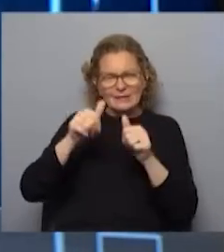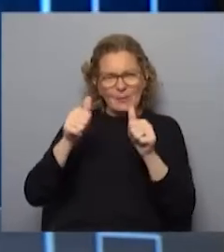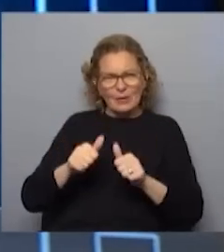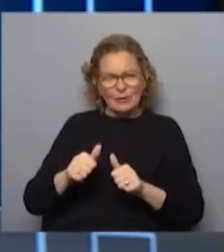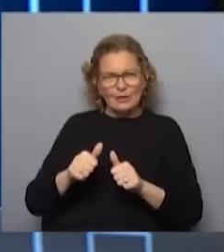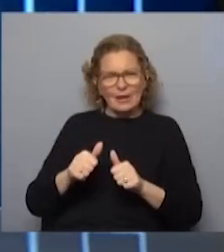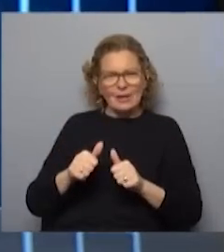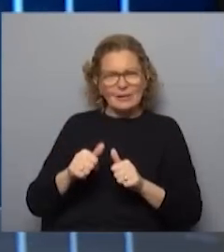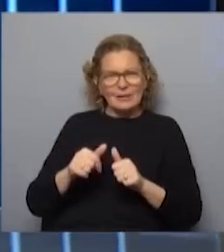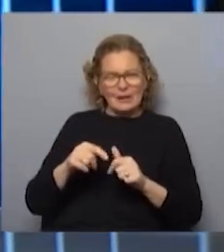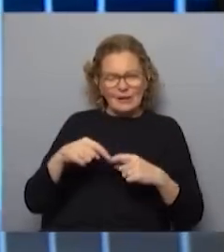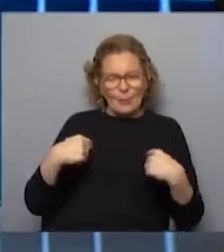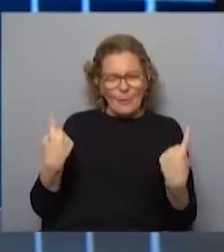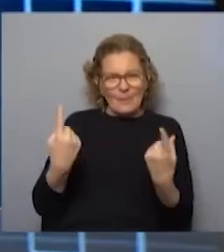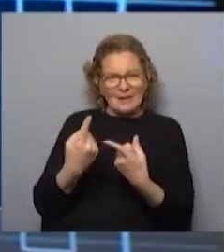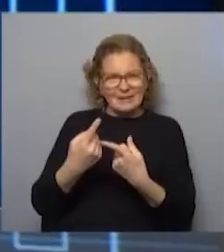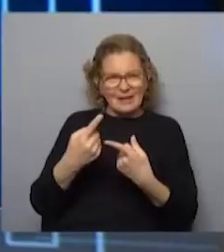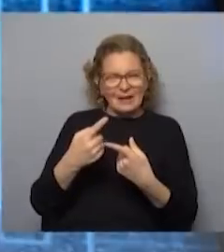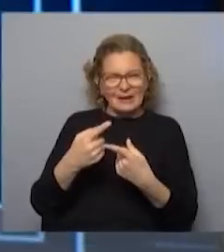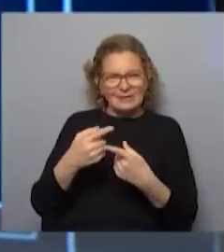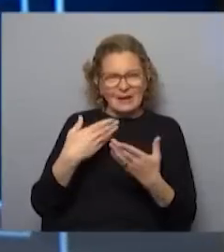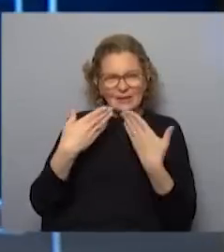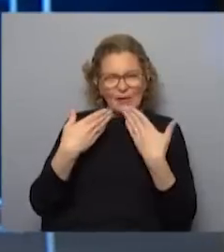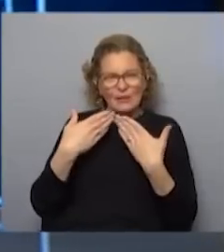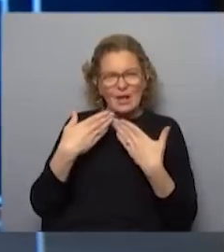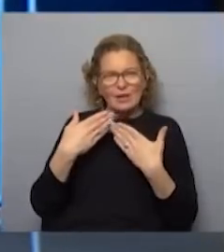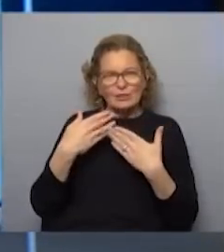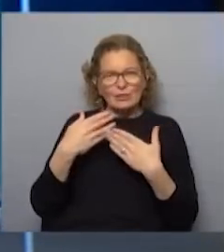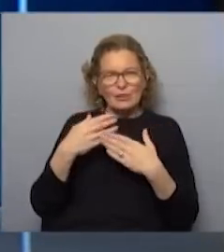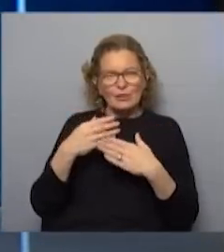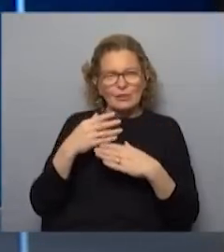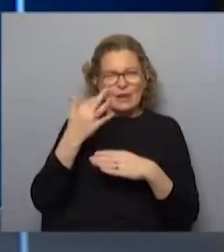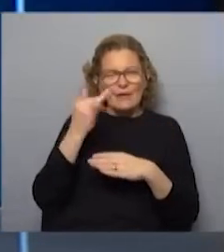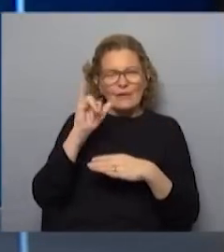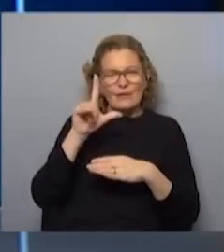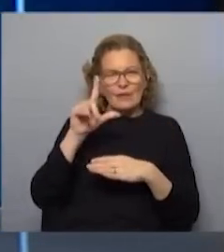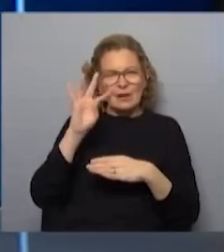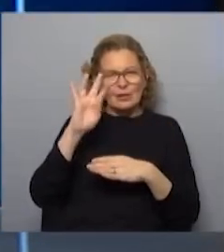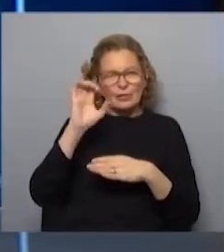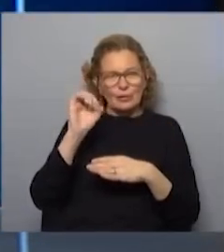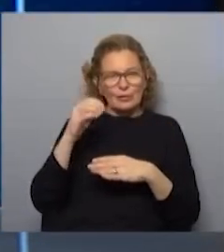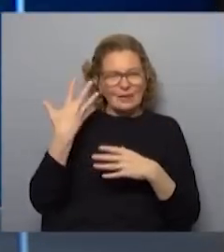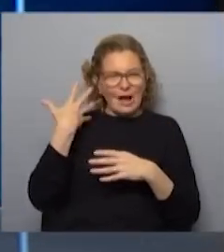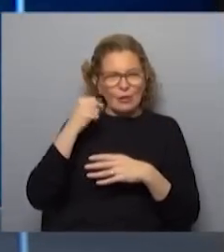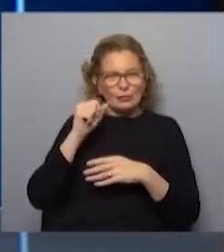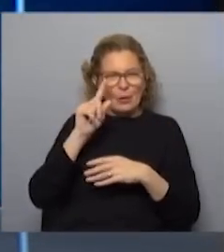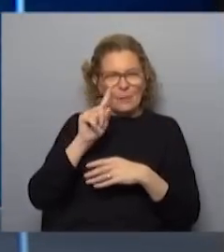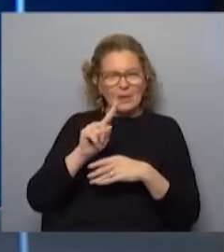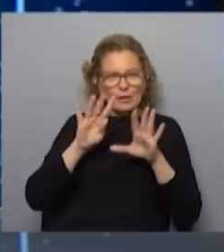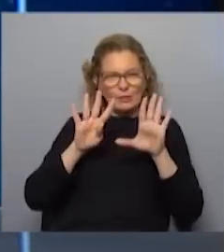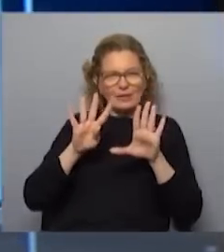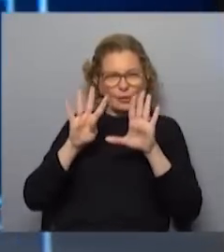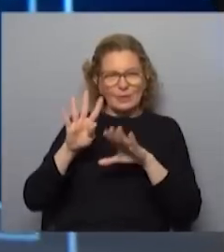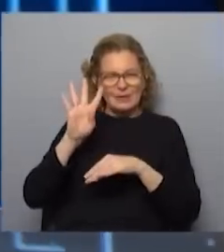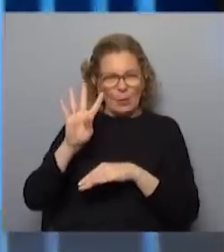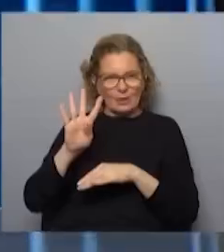alrededor de aquella mesa grande está hablando de los acontecimientos del filtro en agosto de 1994